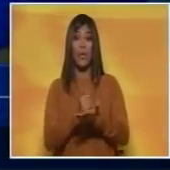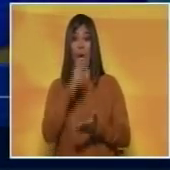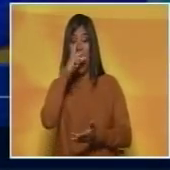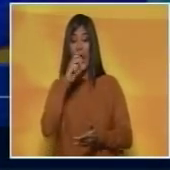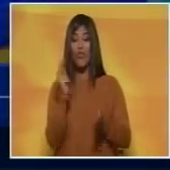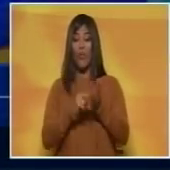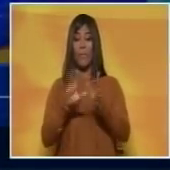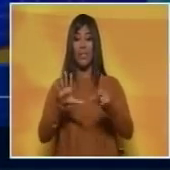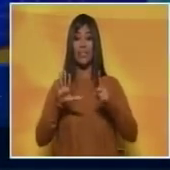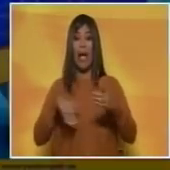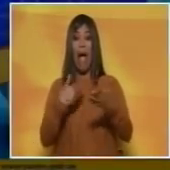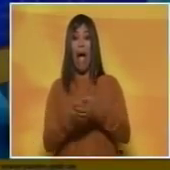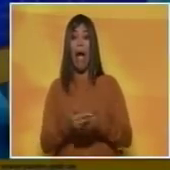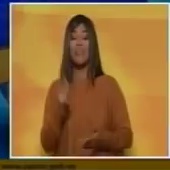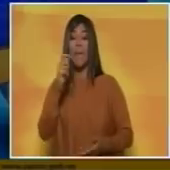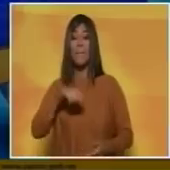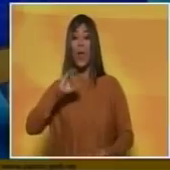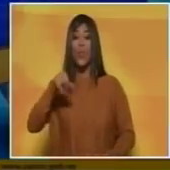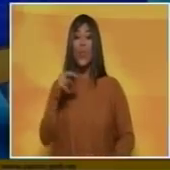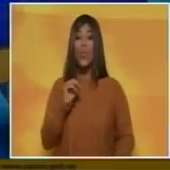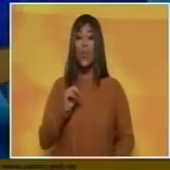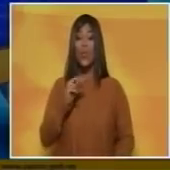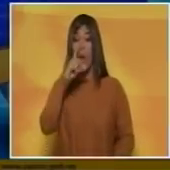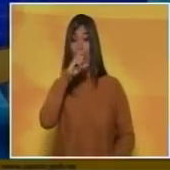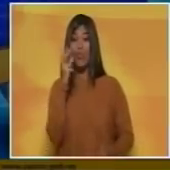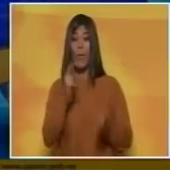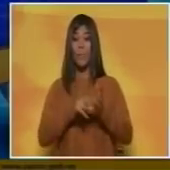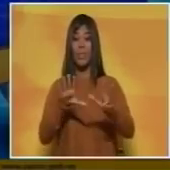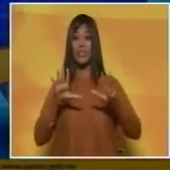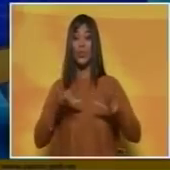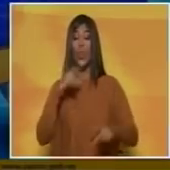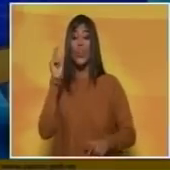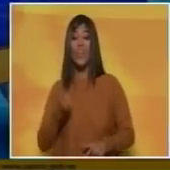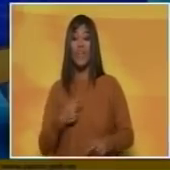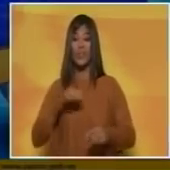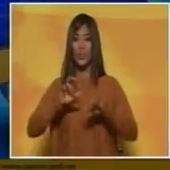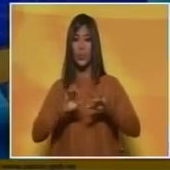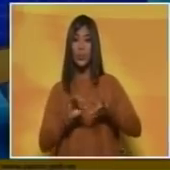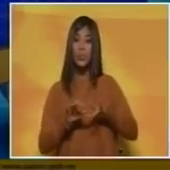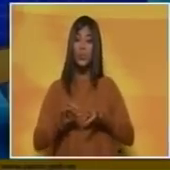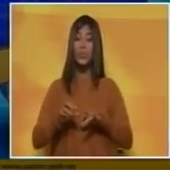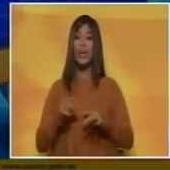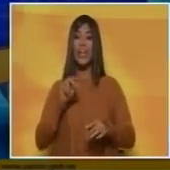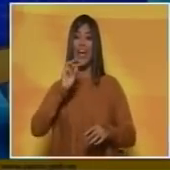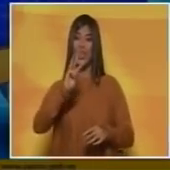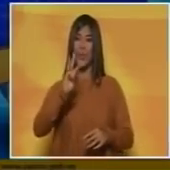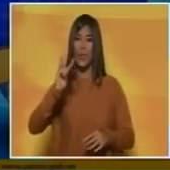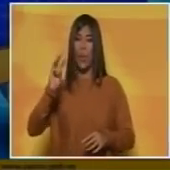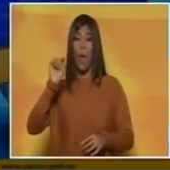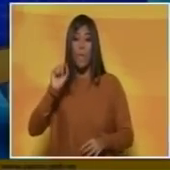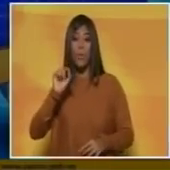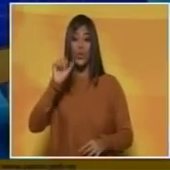año 2016 hasta el mes de junio de 2018 deberán confirmar su solicitud ingresando a